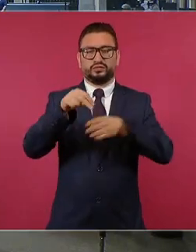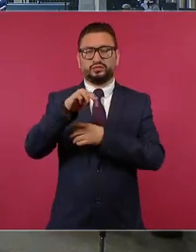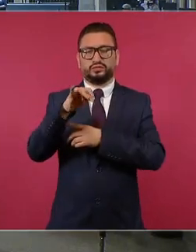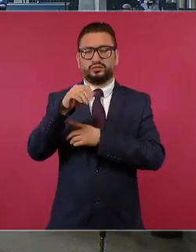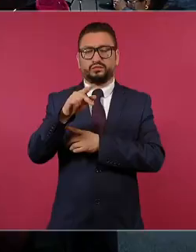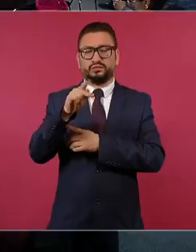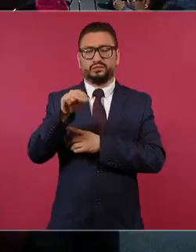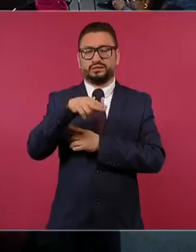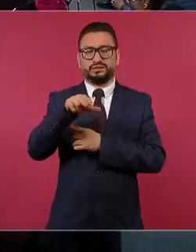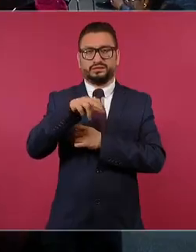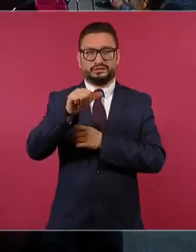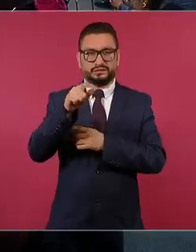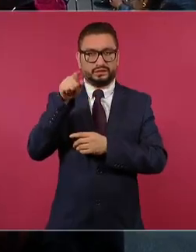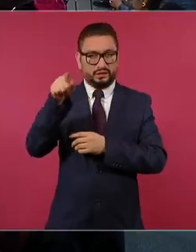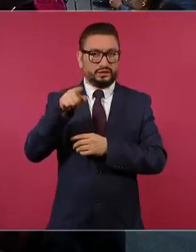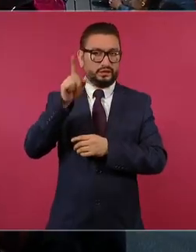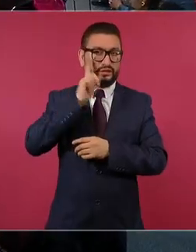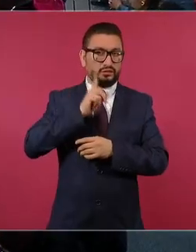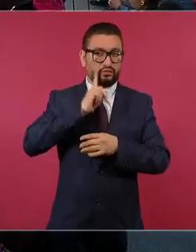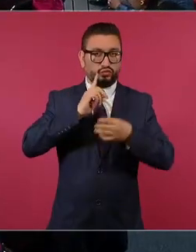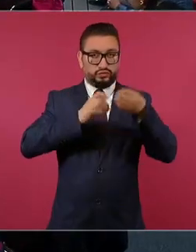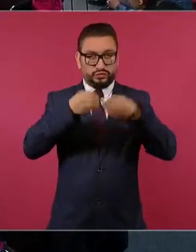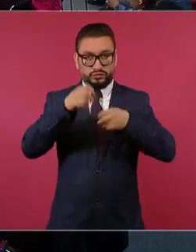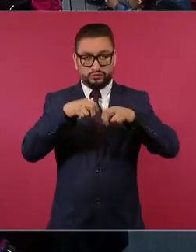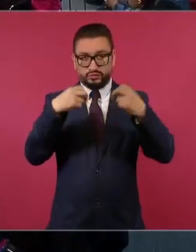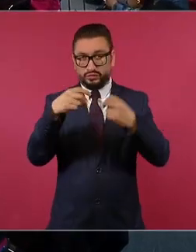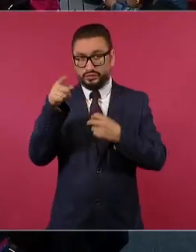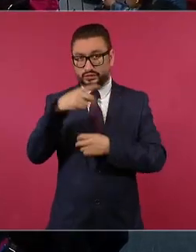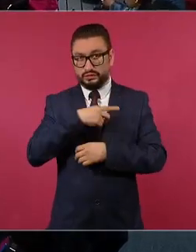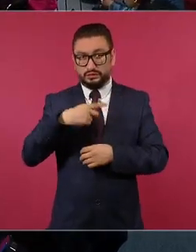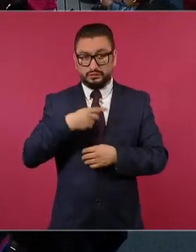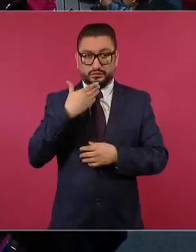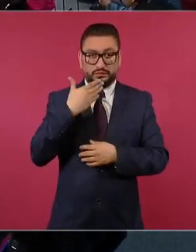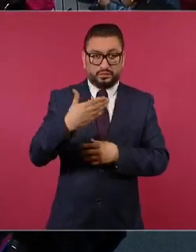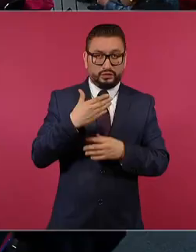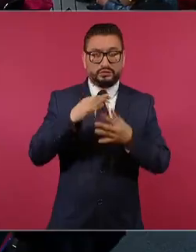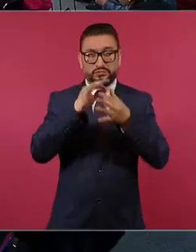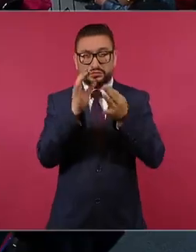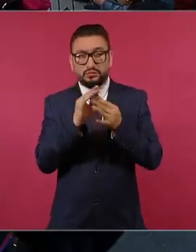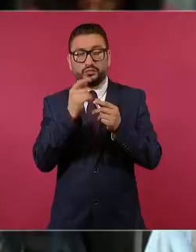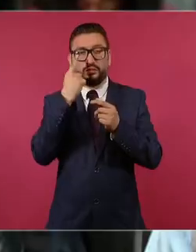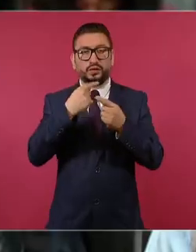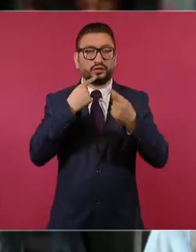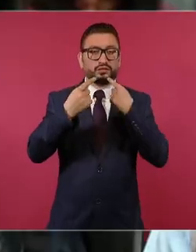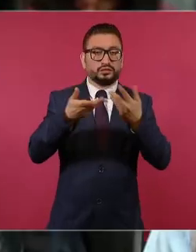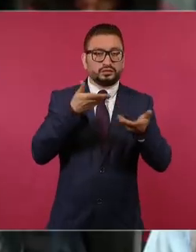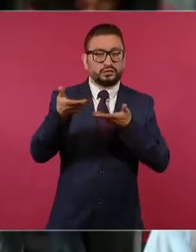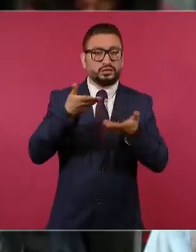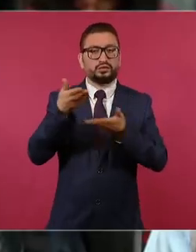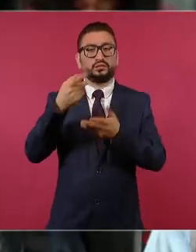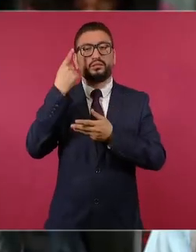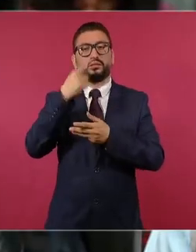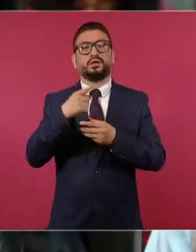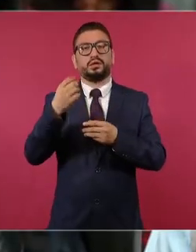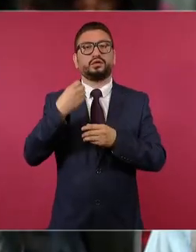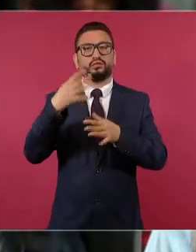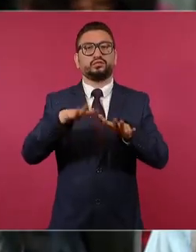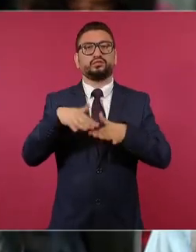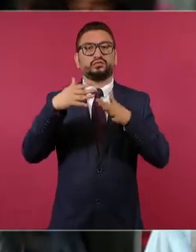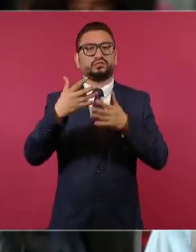en torno a que si ha sido una, o si debería ser ella una buena interlocutora o no para los diálogos que se requieren para los foros